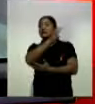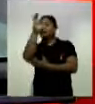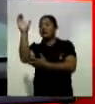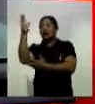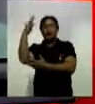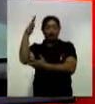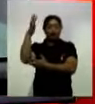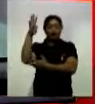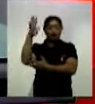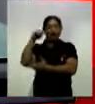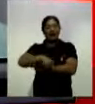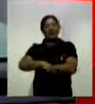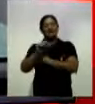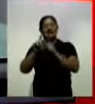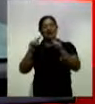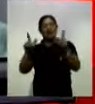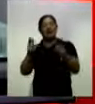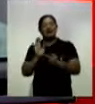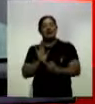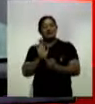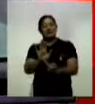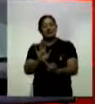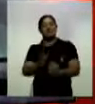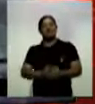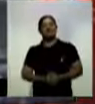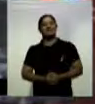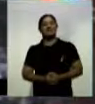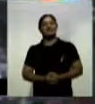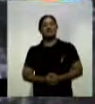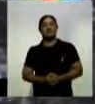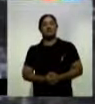Tlaxcala. Aquí le presento todos los detalles para que usted esté bien informado.